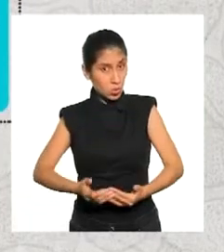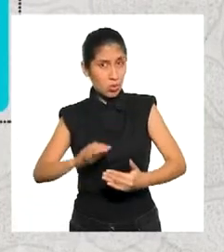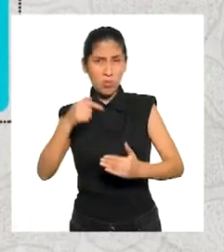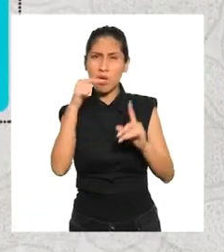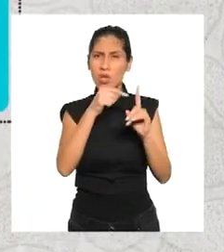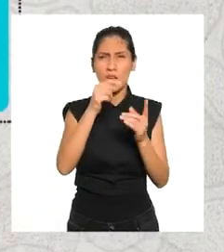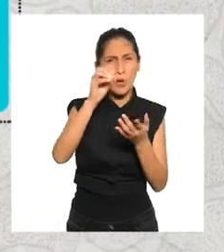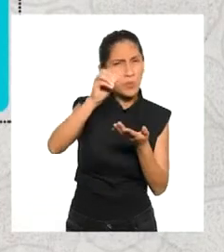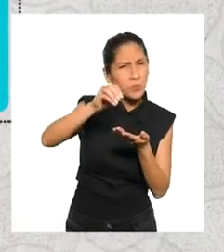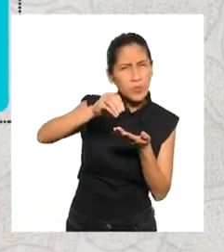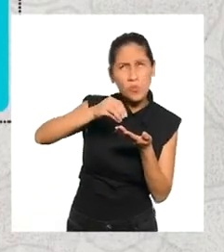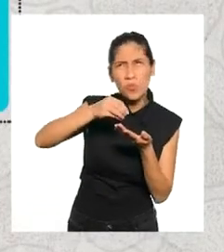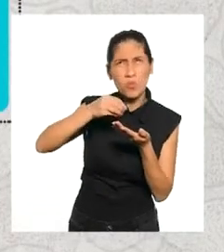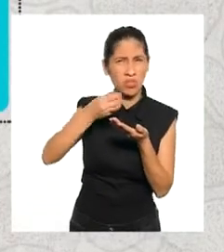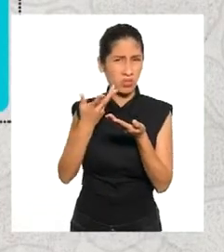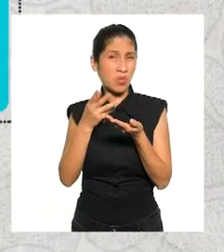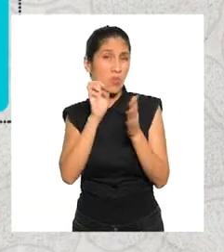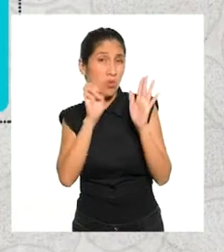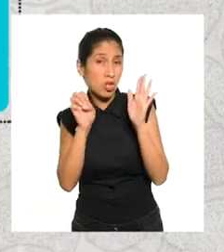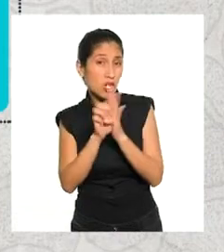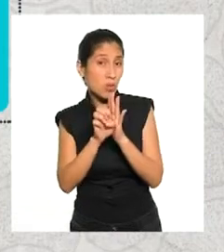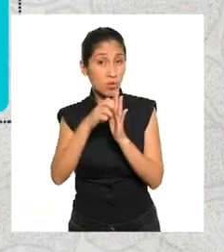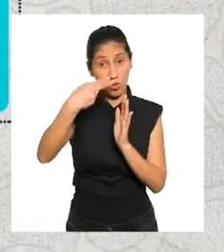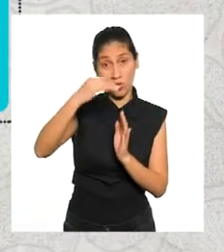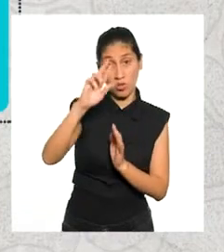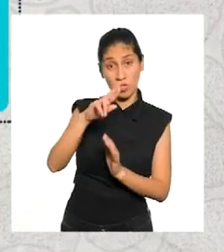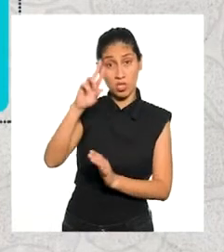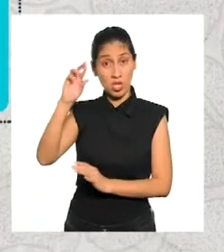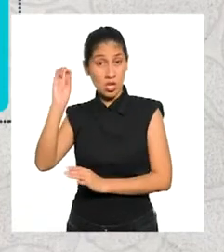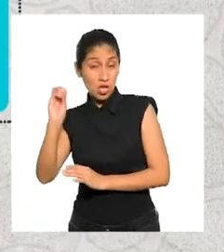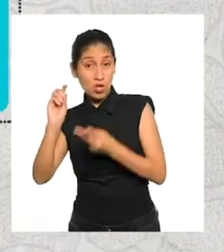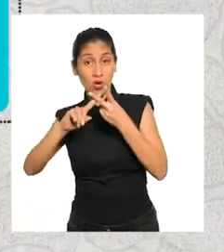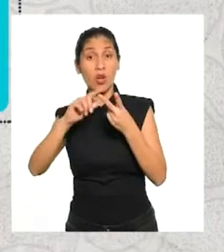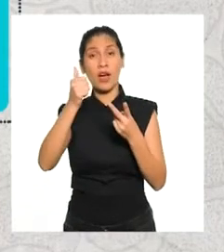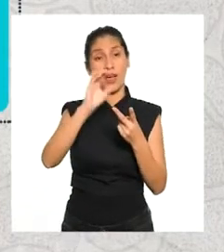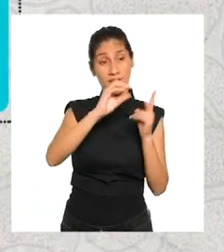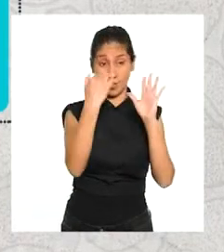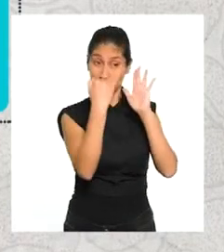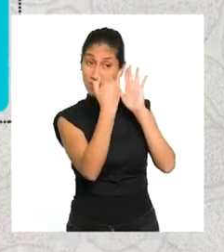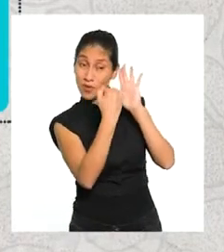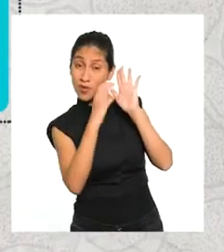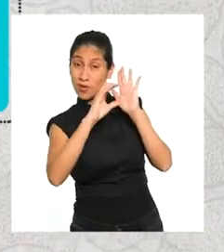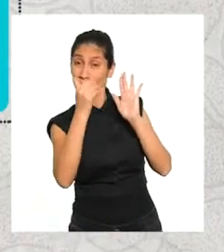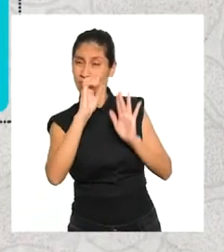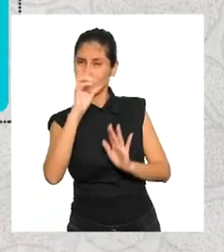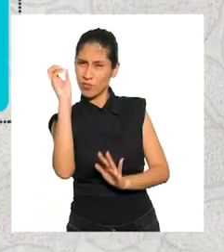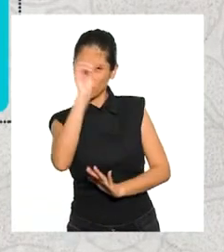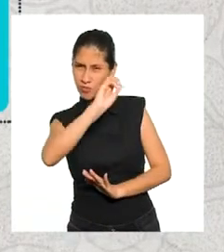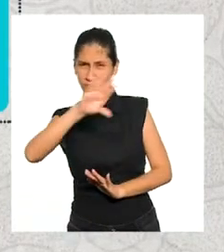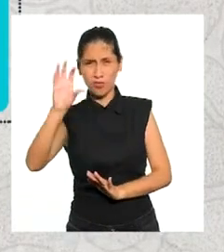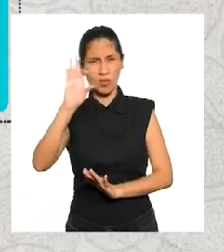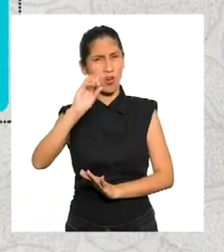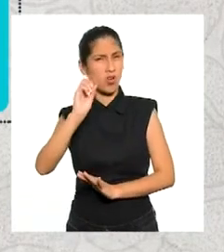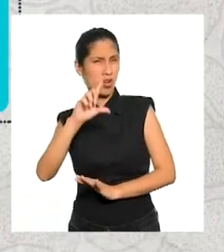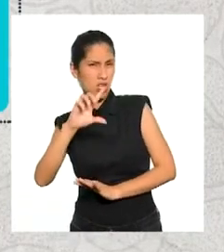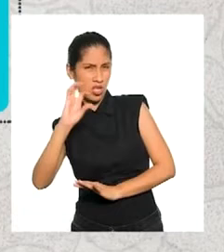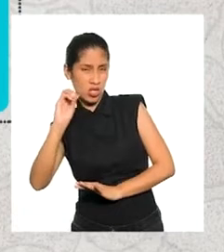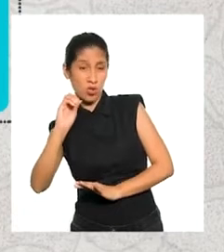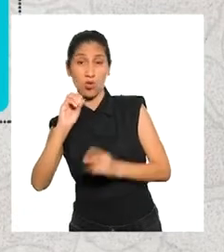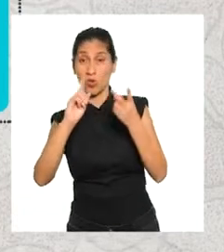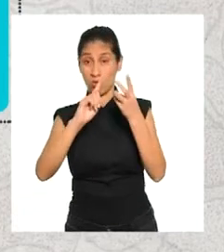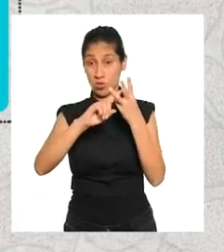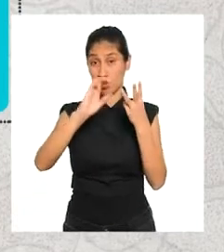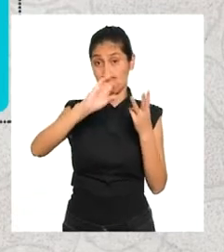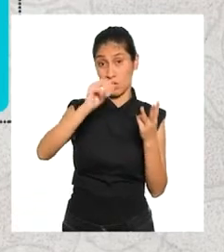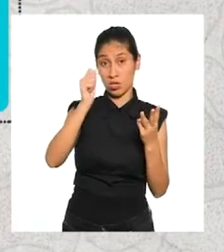déficit de micronutrientes como el hierro, ácido fólico, tiamina, vitamina A, zinc y calcio, puede causar